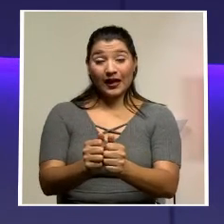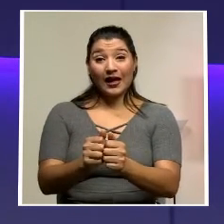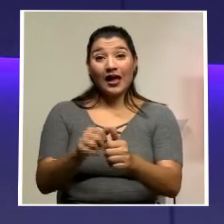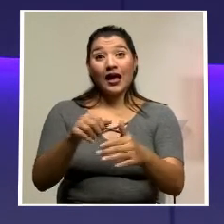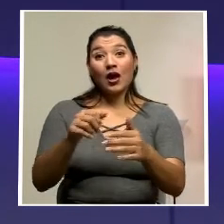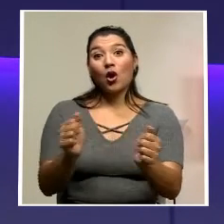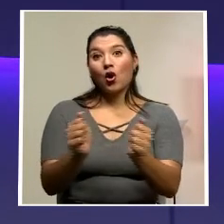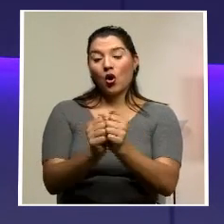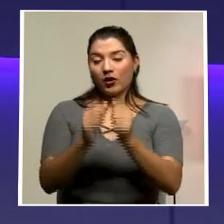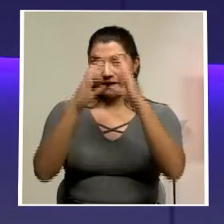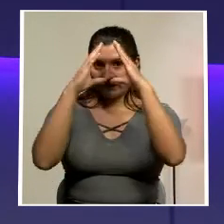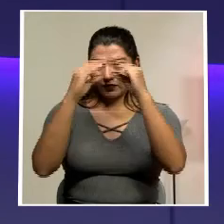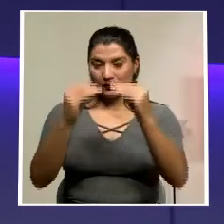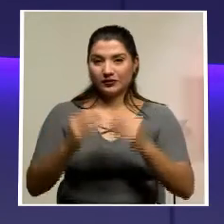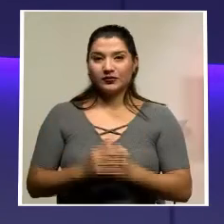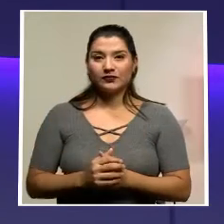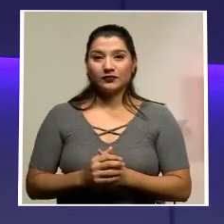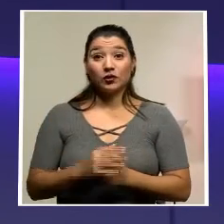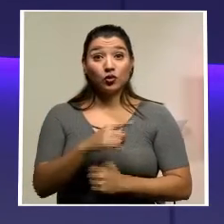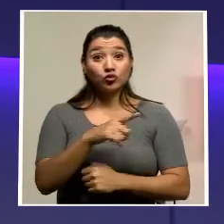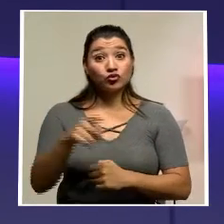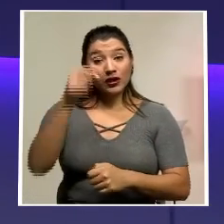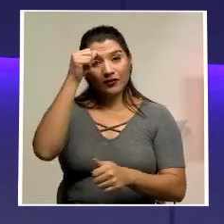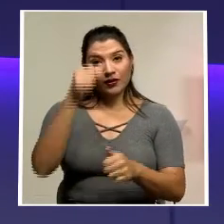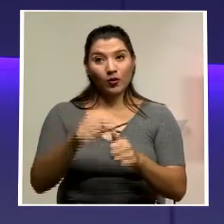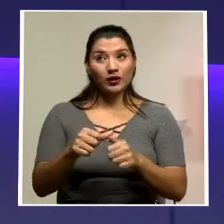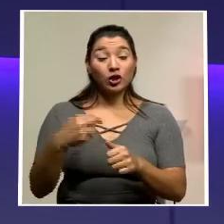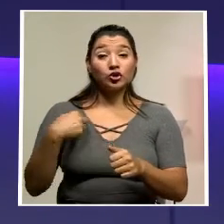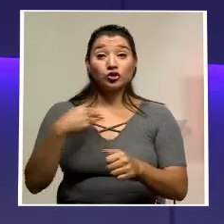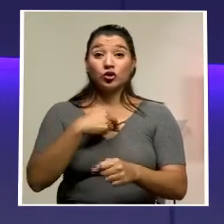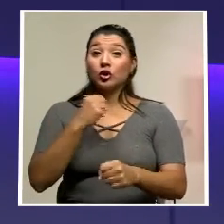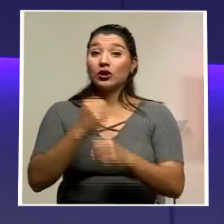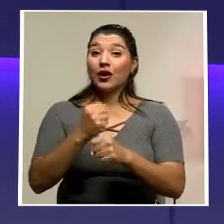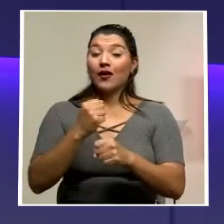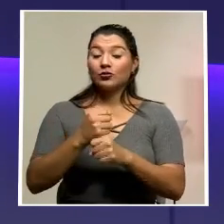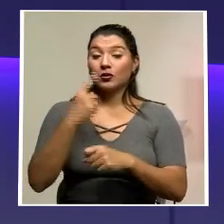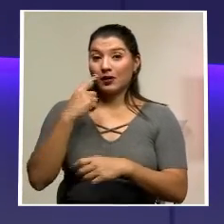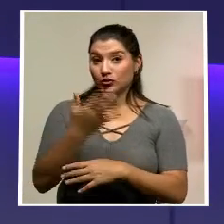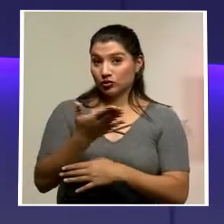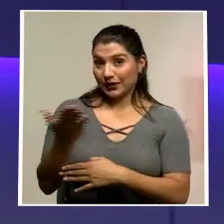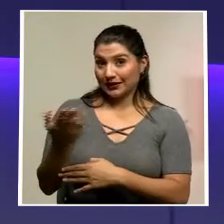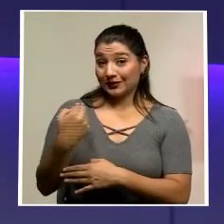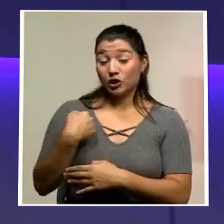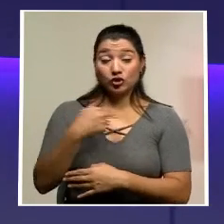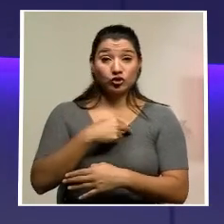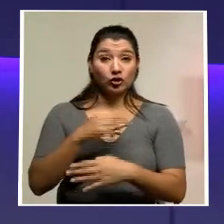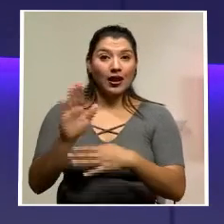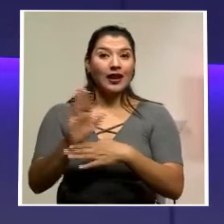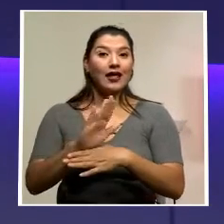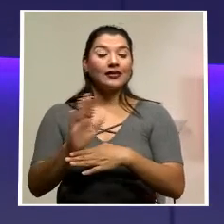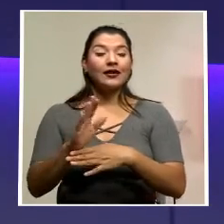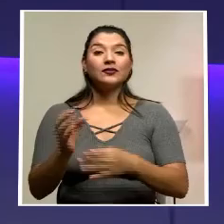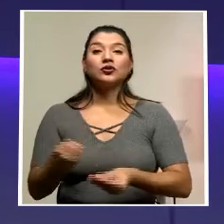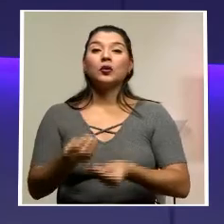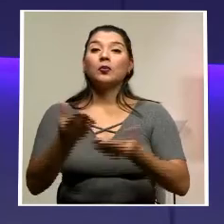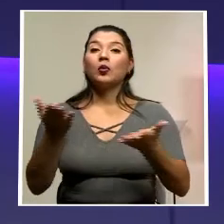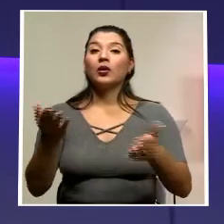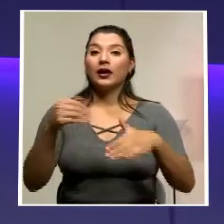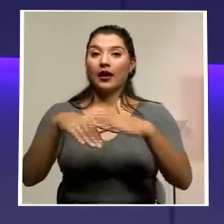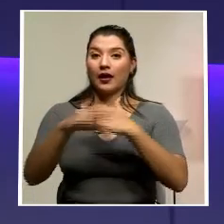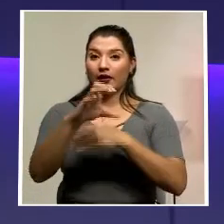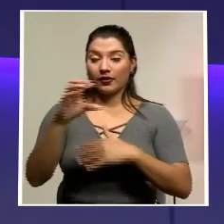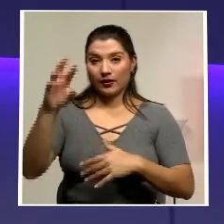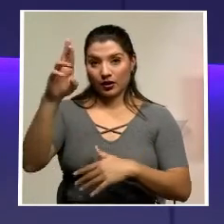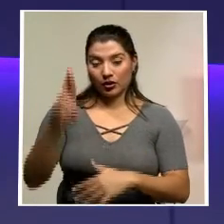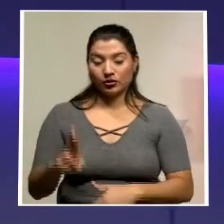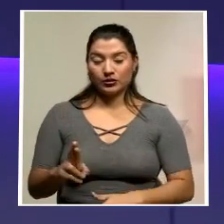jornadas informativas. Y recuerde, trabajamos para usted. Somos la televisión